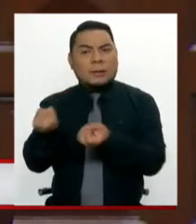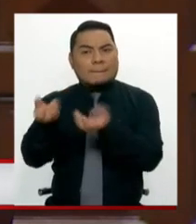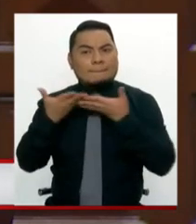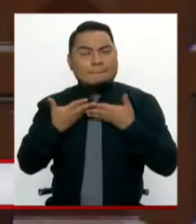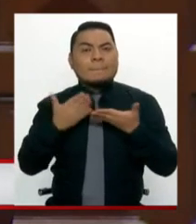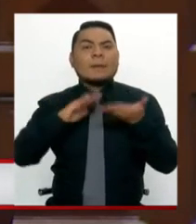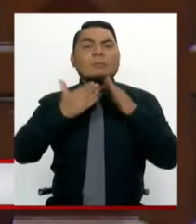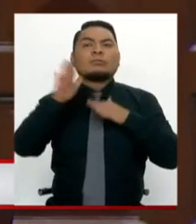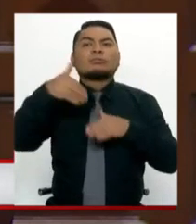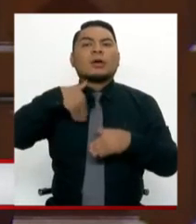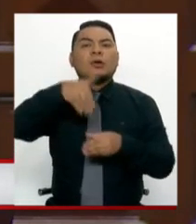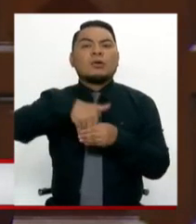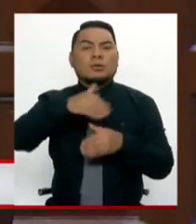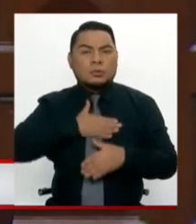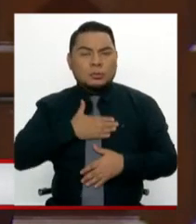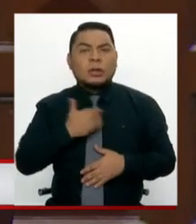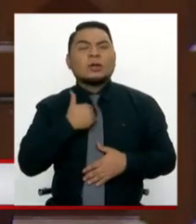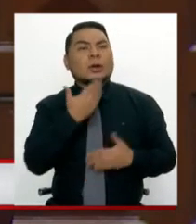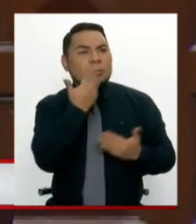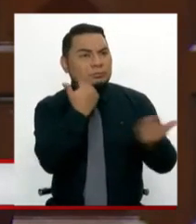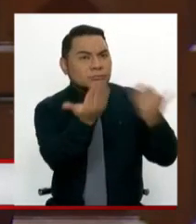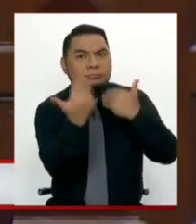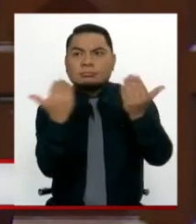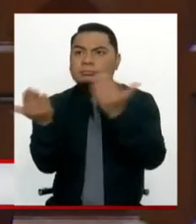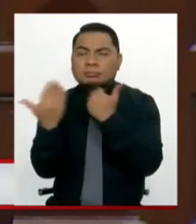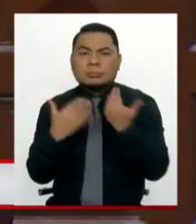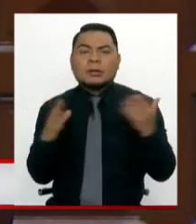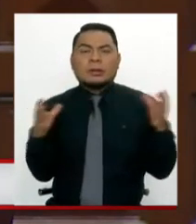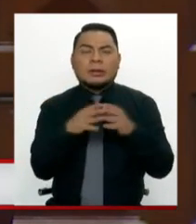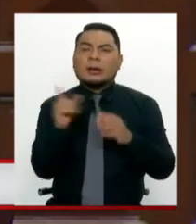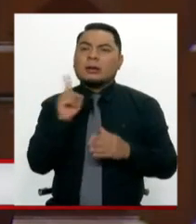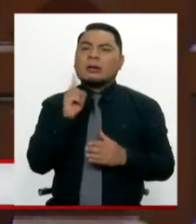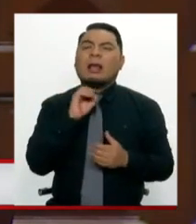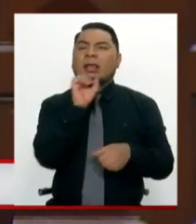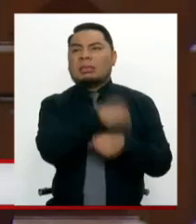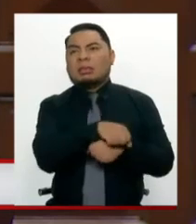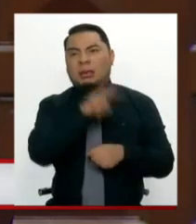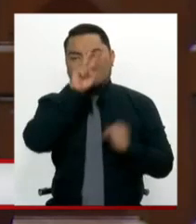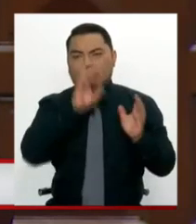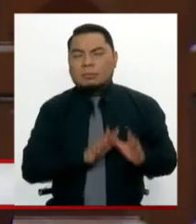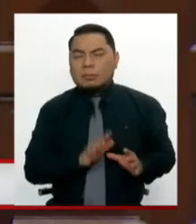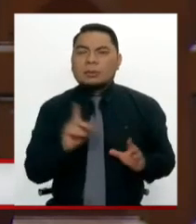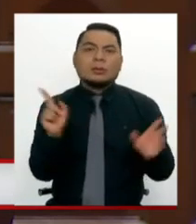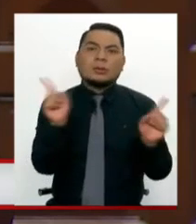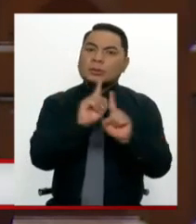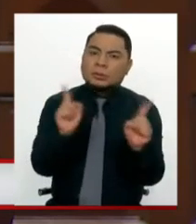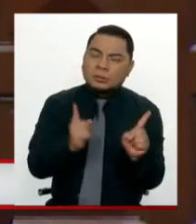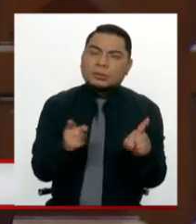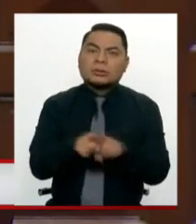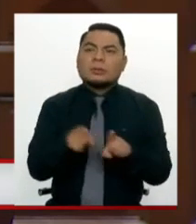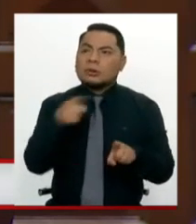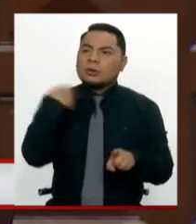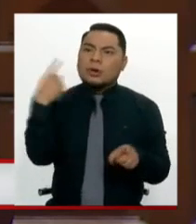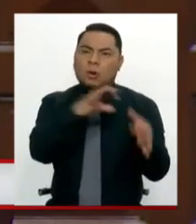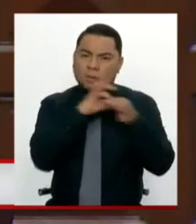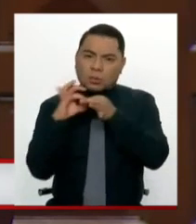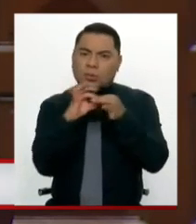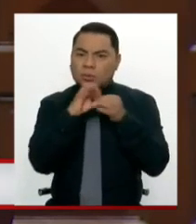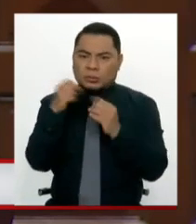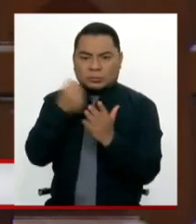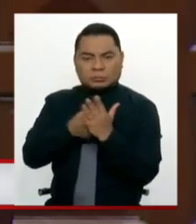el pueblo con su voto, los invoco para que no defraudemos a los peruanos y peruanas y batallemos